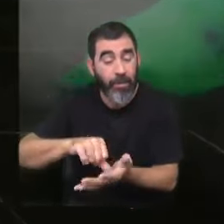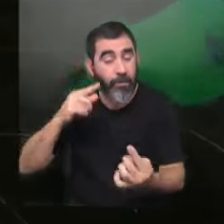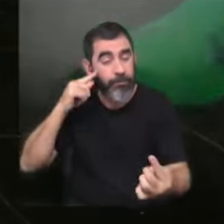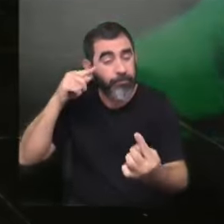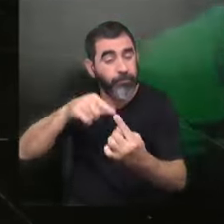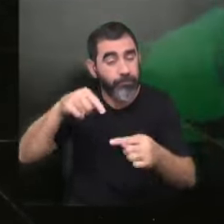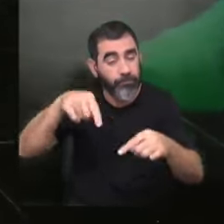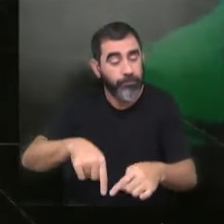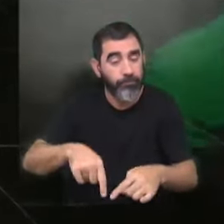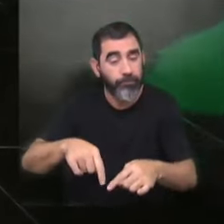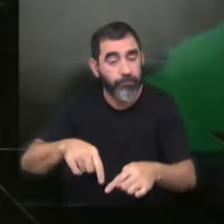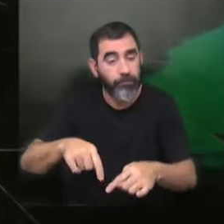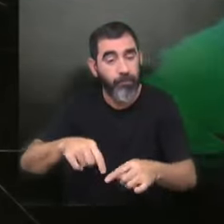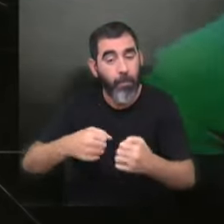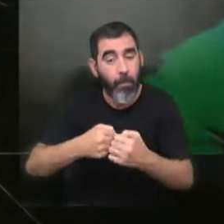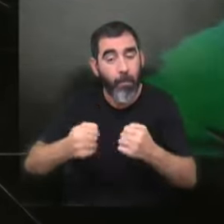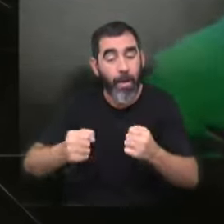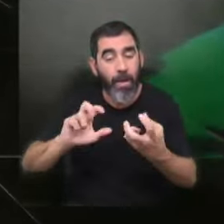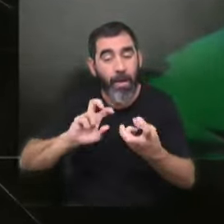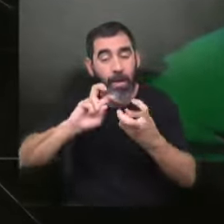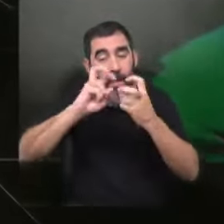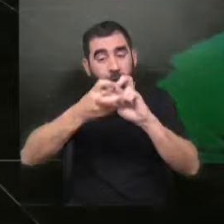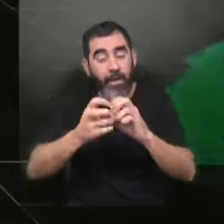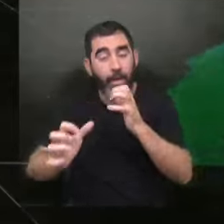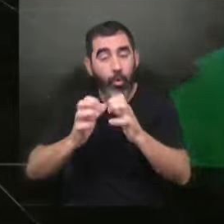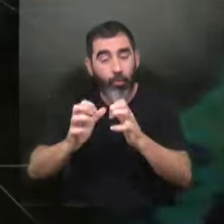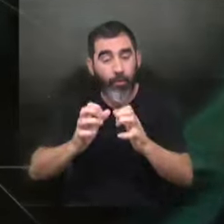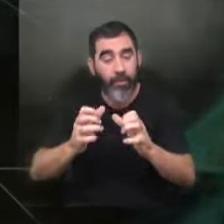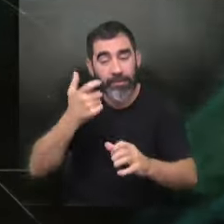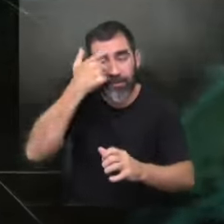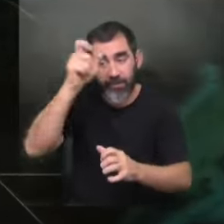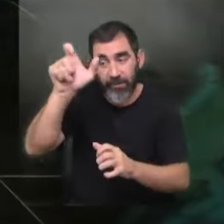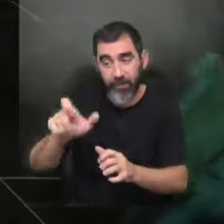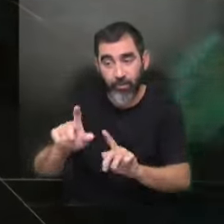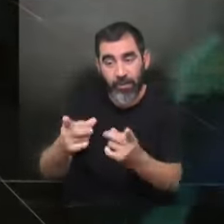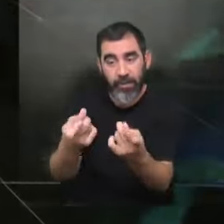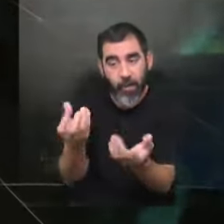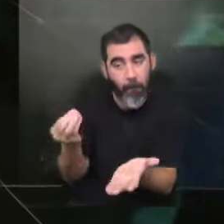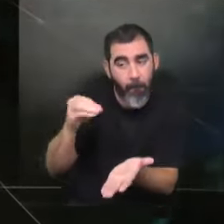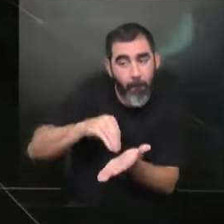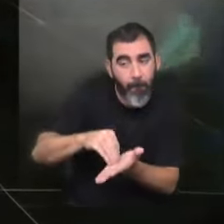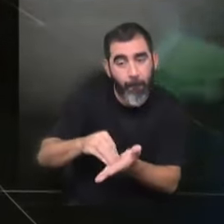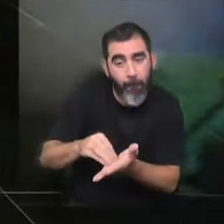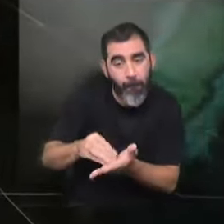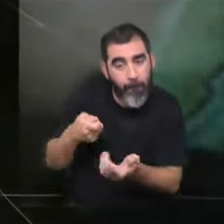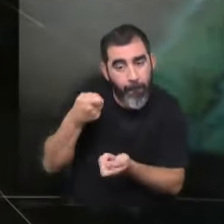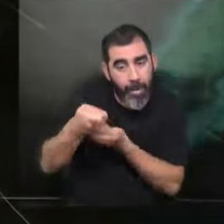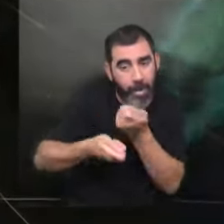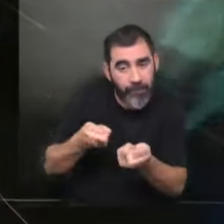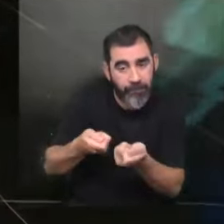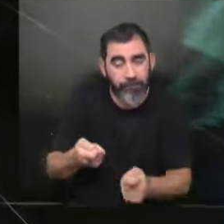a generar una ampliación de su matriz de renovables. Los científicos tendrían que estar más todavía, ¿no?, en exhibición y siendo